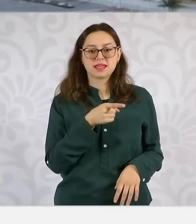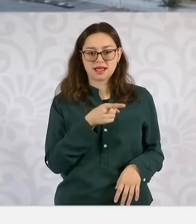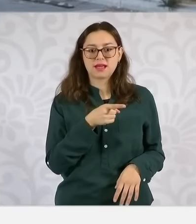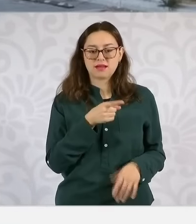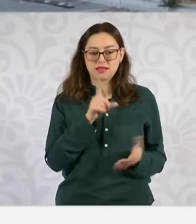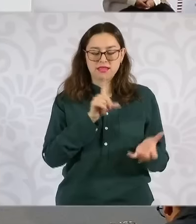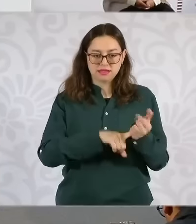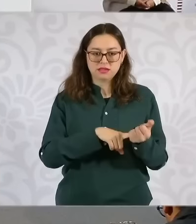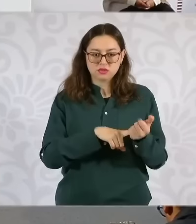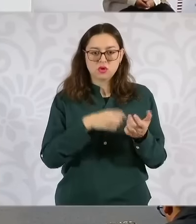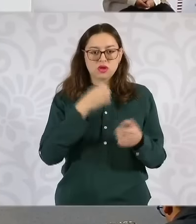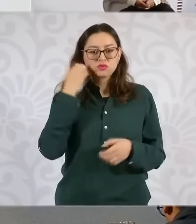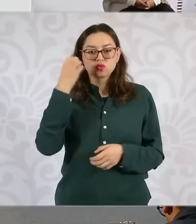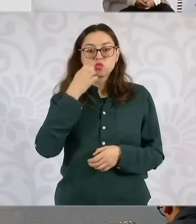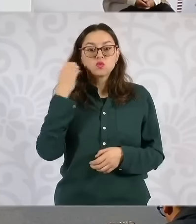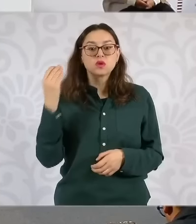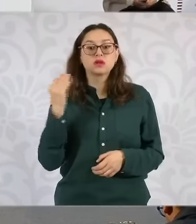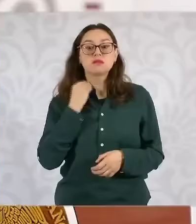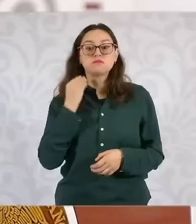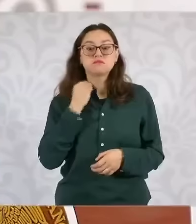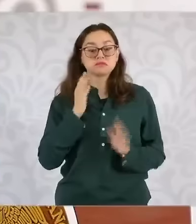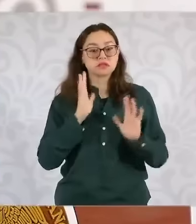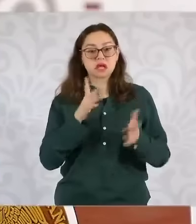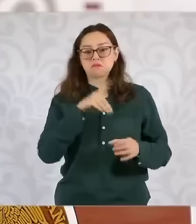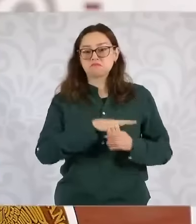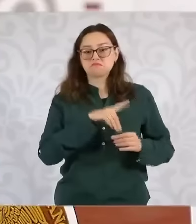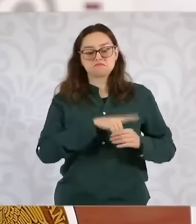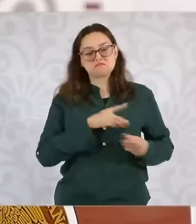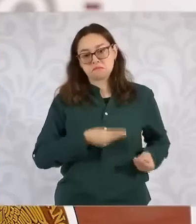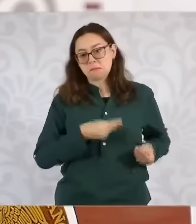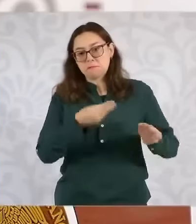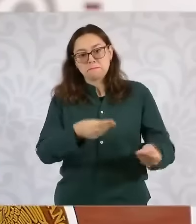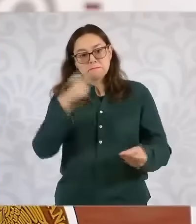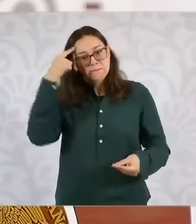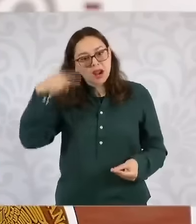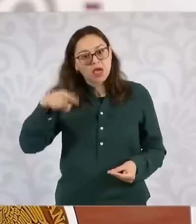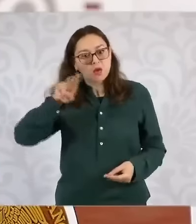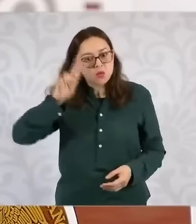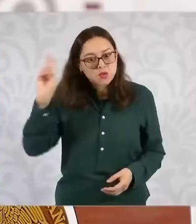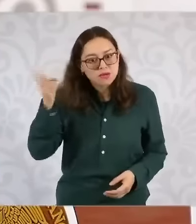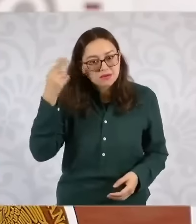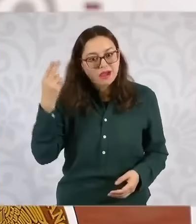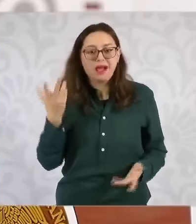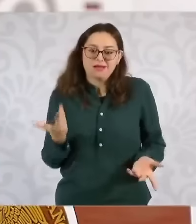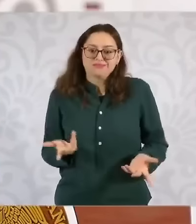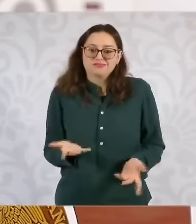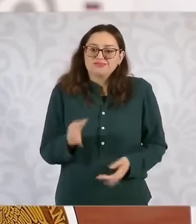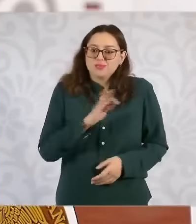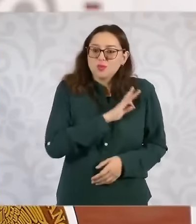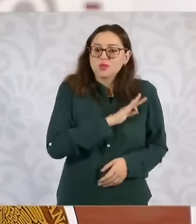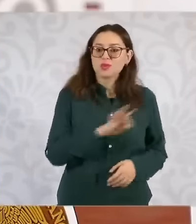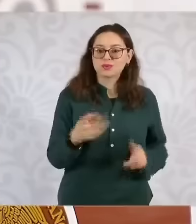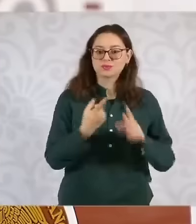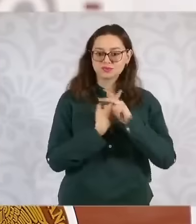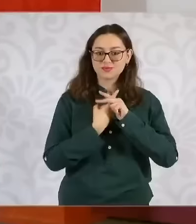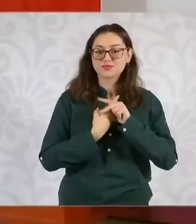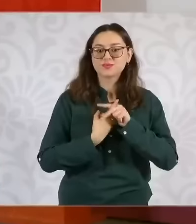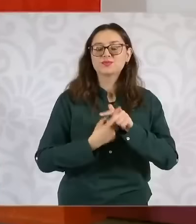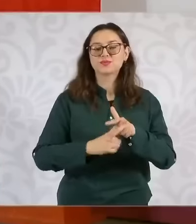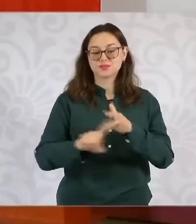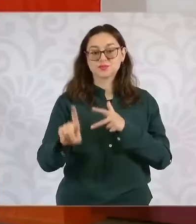fiscales, abogados, y ahora nos la están donando. De manera que nosotros podemos empezar muy pronto ya con esta